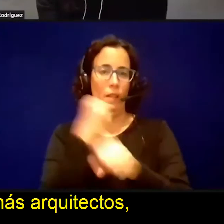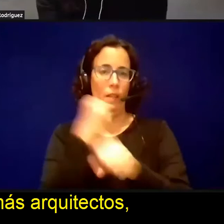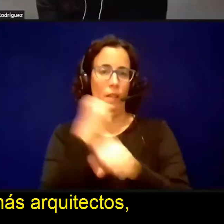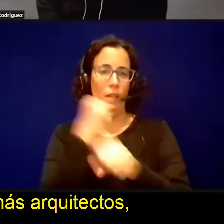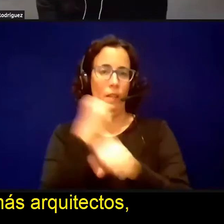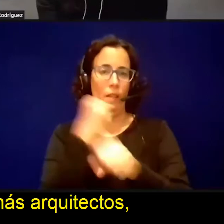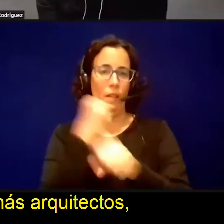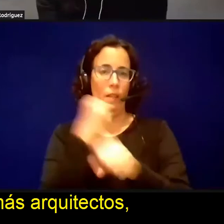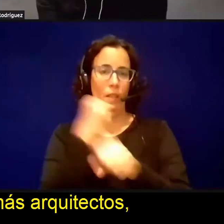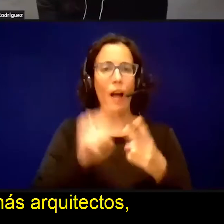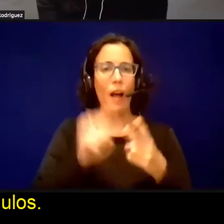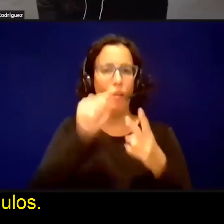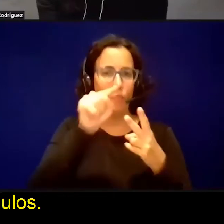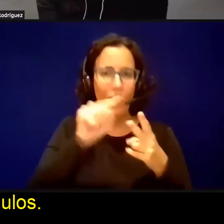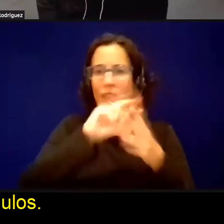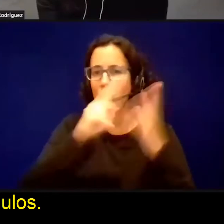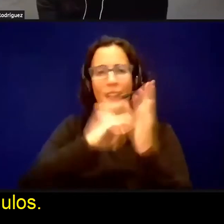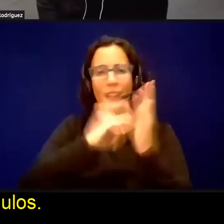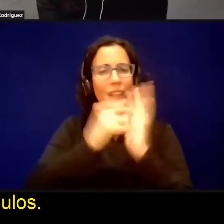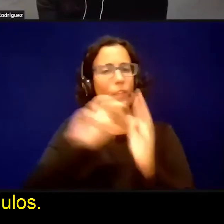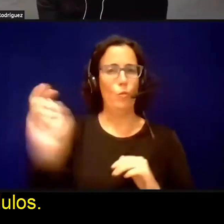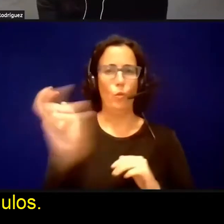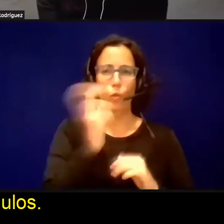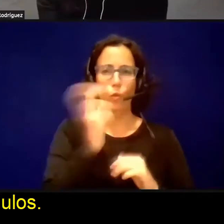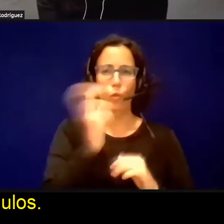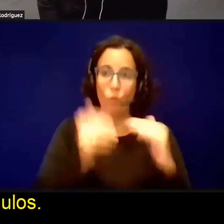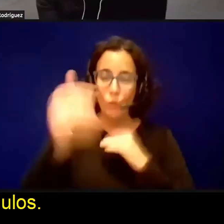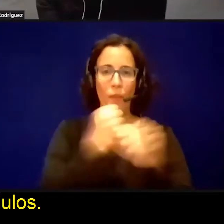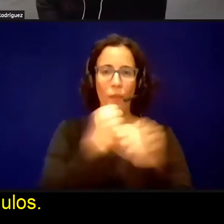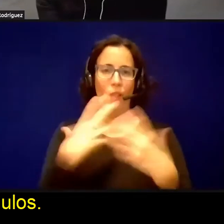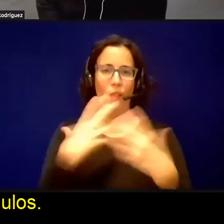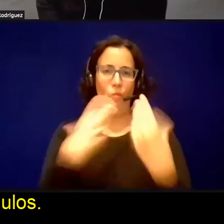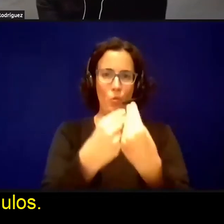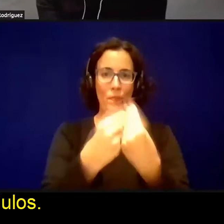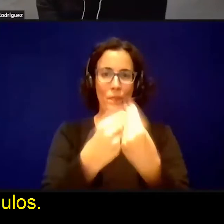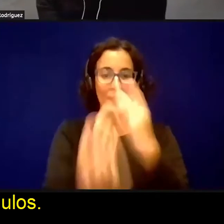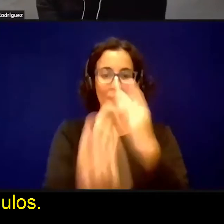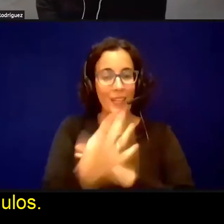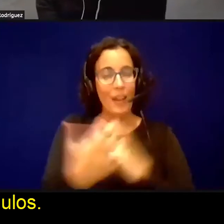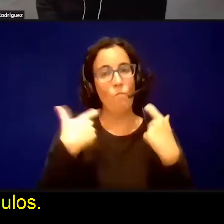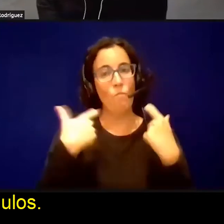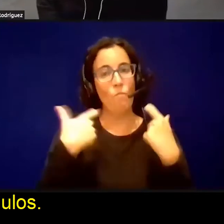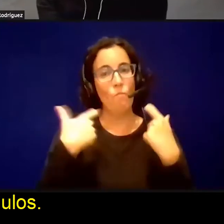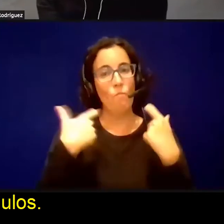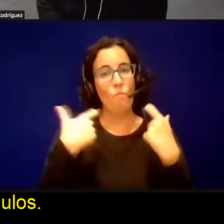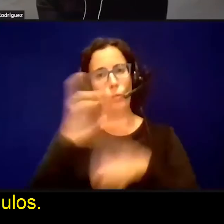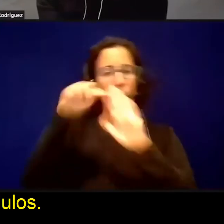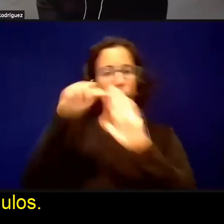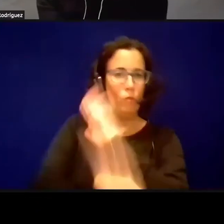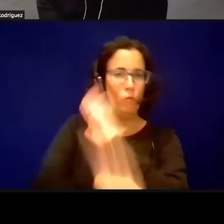otros arquitectos, crear otros módulos donde podemos entrar a más detalle en los estándares